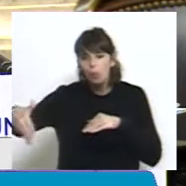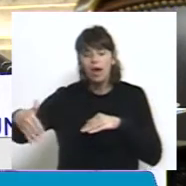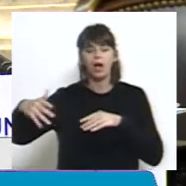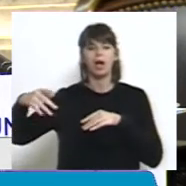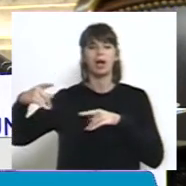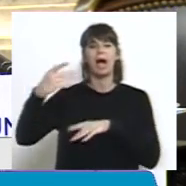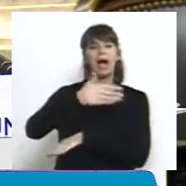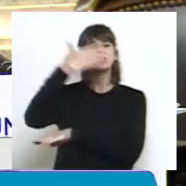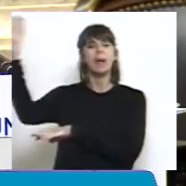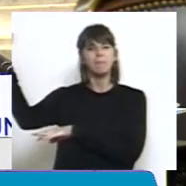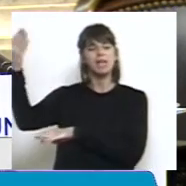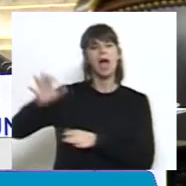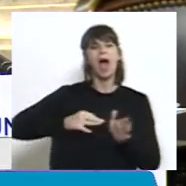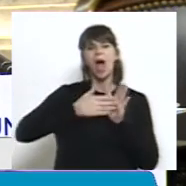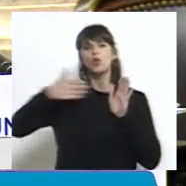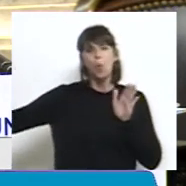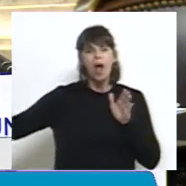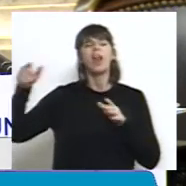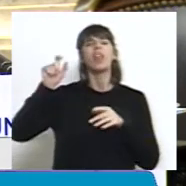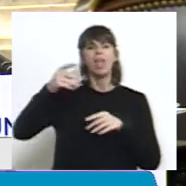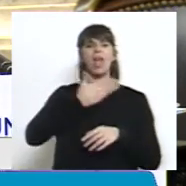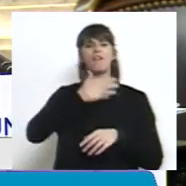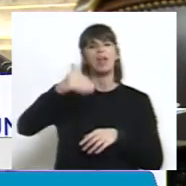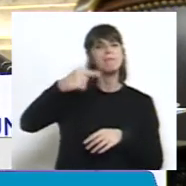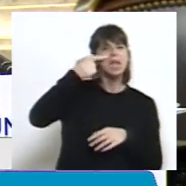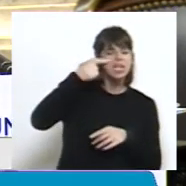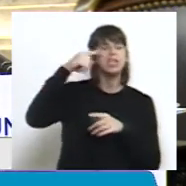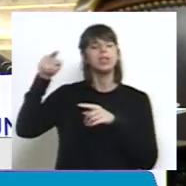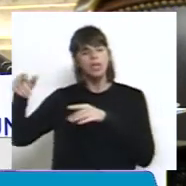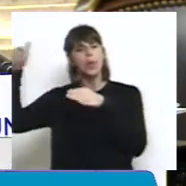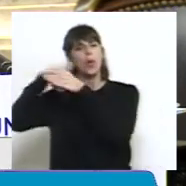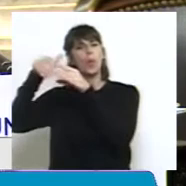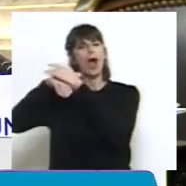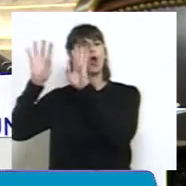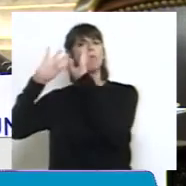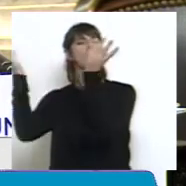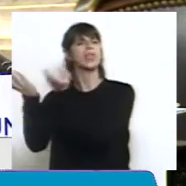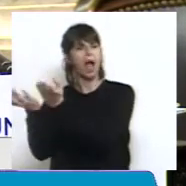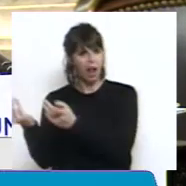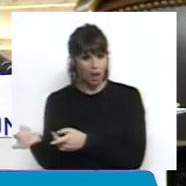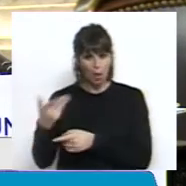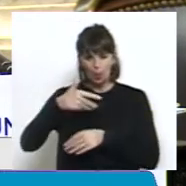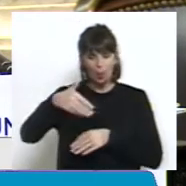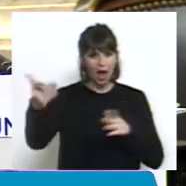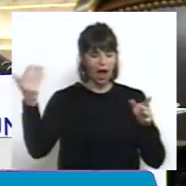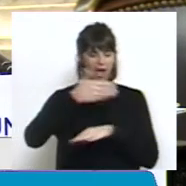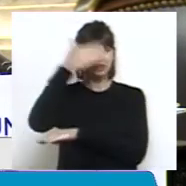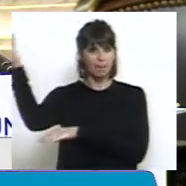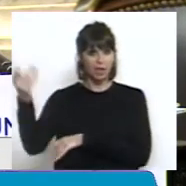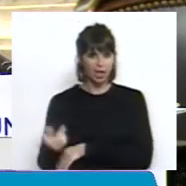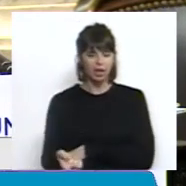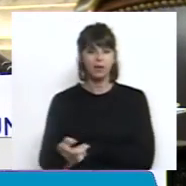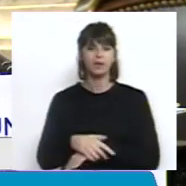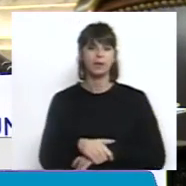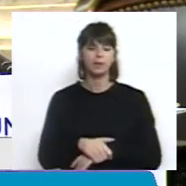asamblea anual del Fondo Monetario y del Banco Mundial, y entonces aparecen las declaraciones